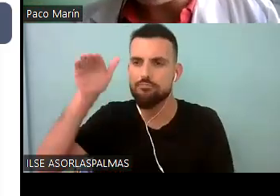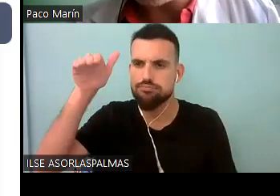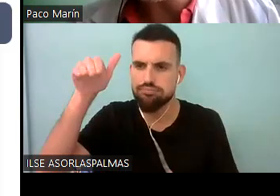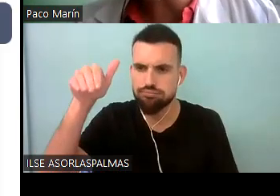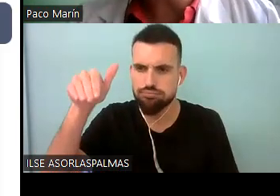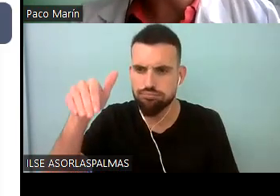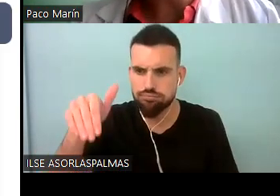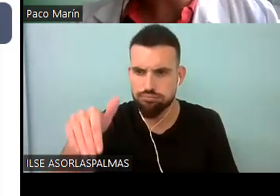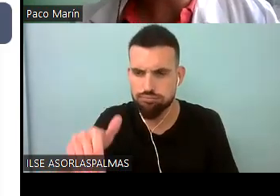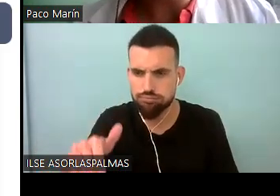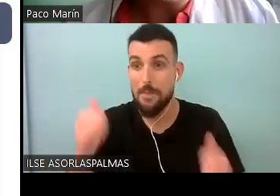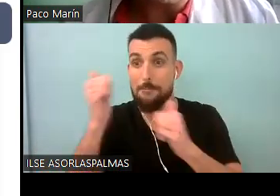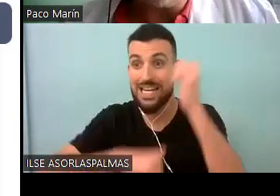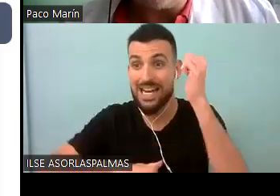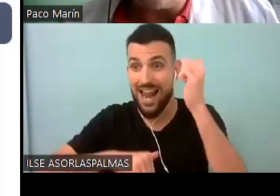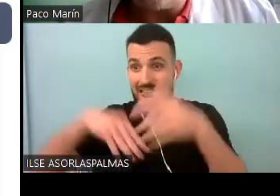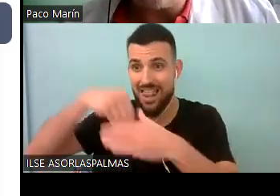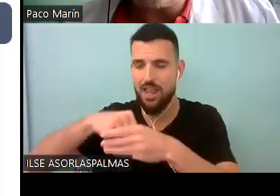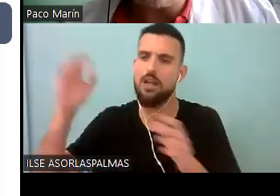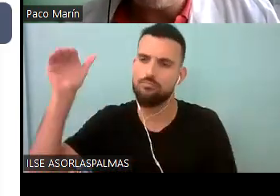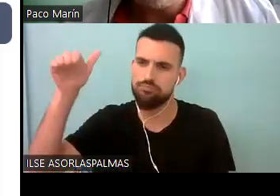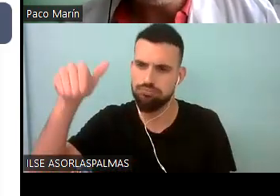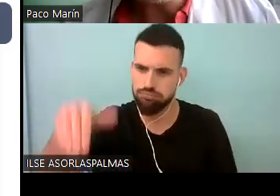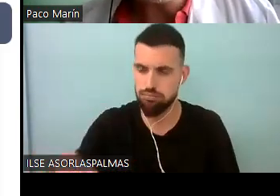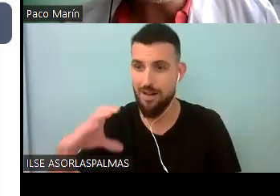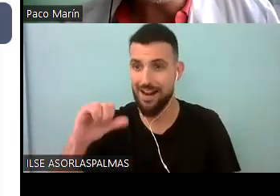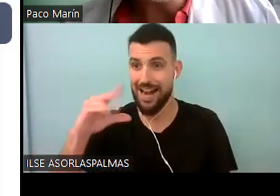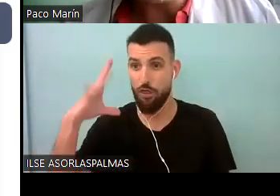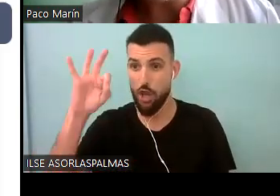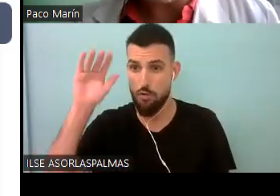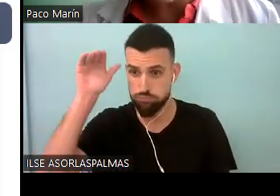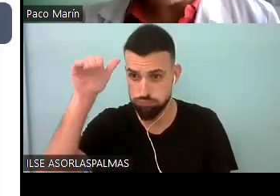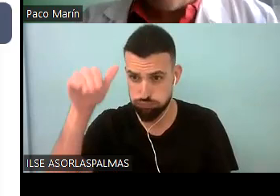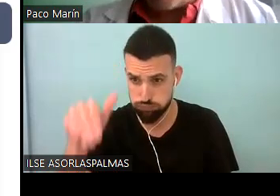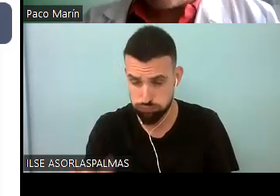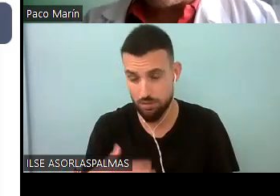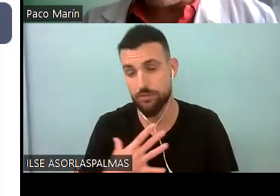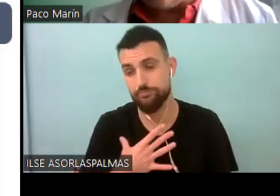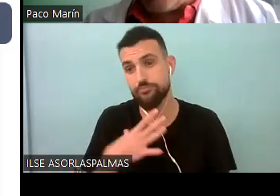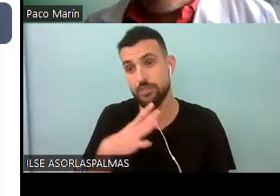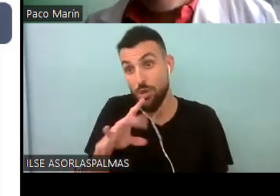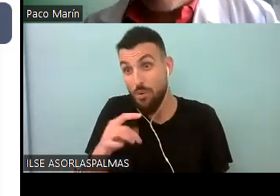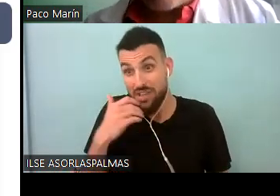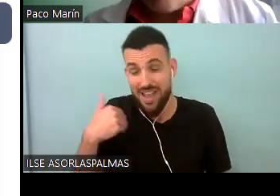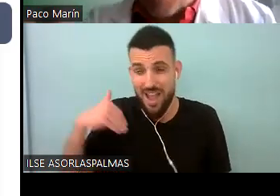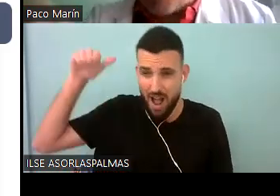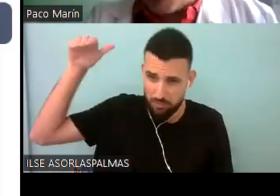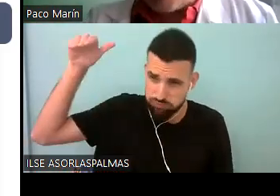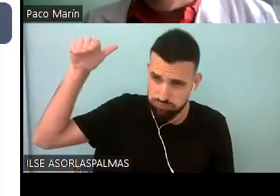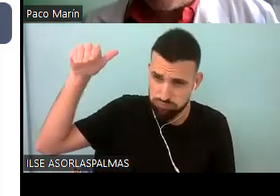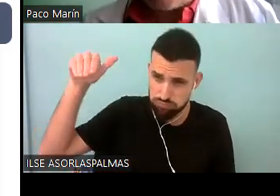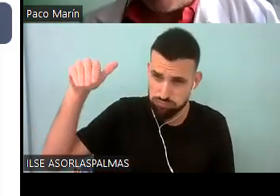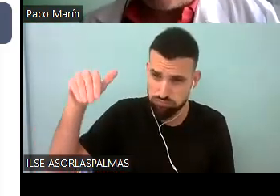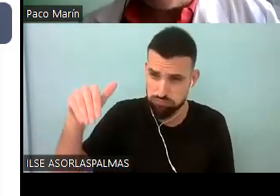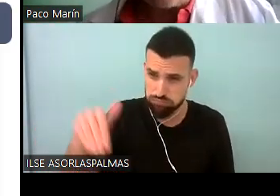densidad mineral ósea, la cantidad de calcio o de fosfato que tenemos en los huesos, y podemos llegar, cuando este nivel es lo suficientemente bajo, lo veremos también en